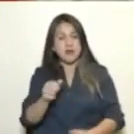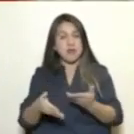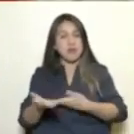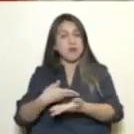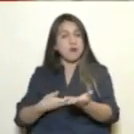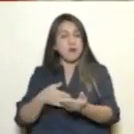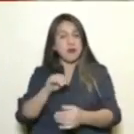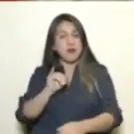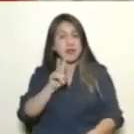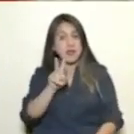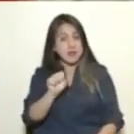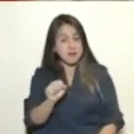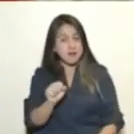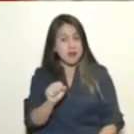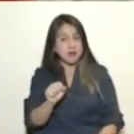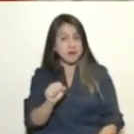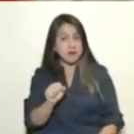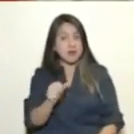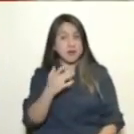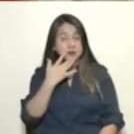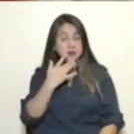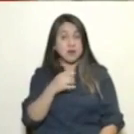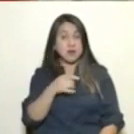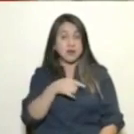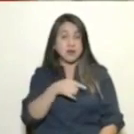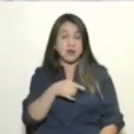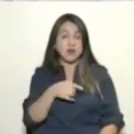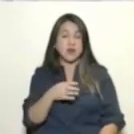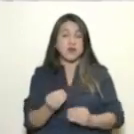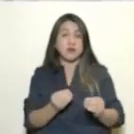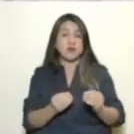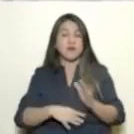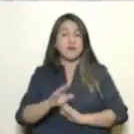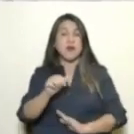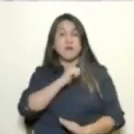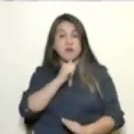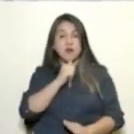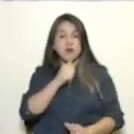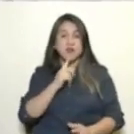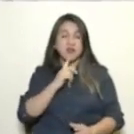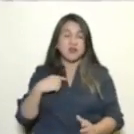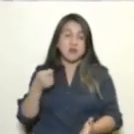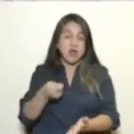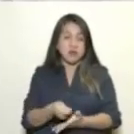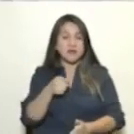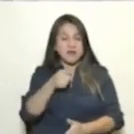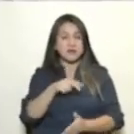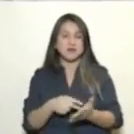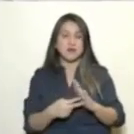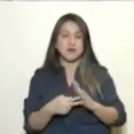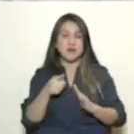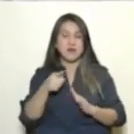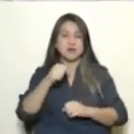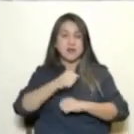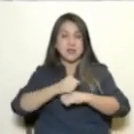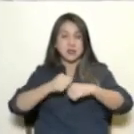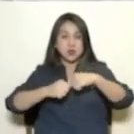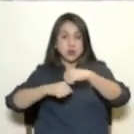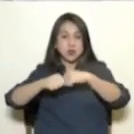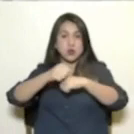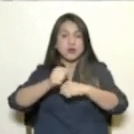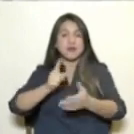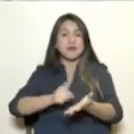Porque el IVA es el que queda al bolsillo del más pobre, ¿no? Es que ese es el drama. Porque esa estructura